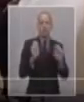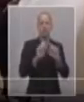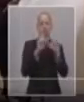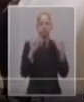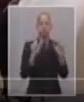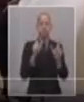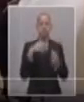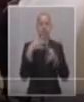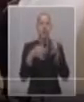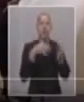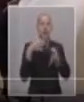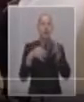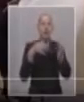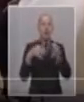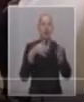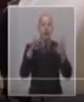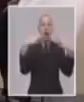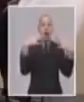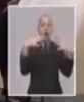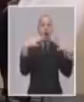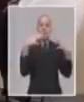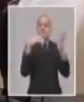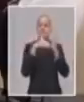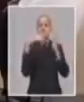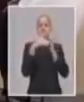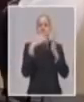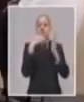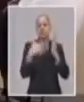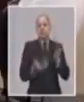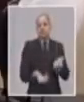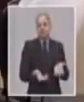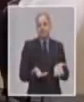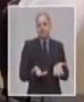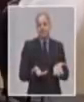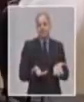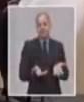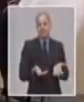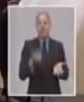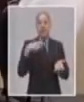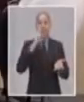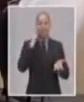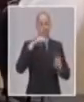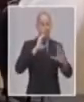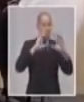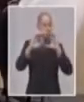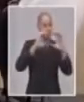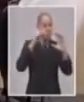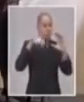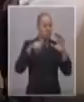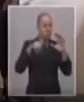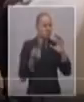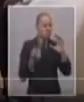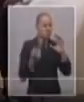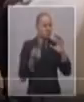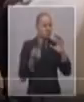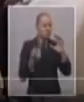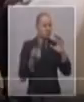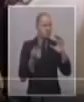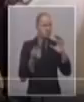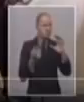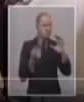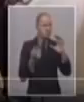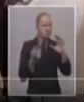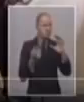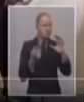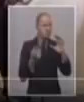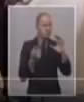público digital para, pues, mostrarse, para llegar hasta las personas. Y la comunicación estratégica al final... Bueno,